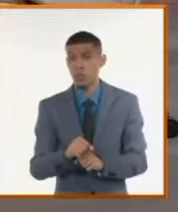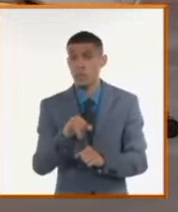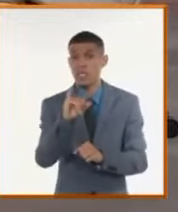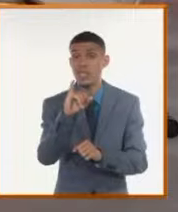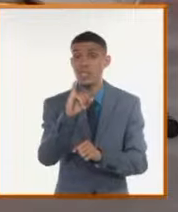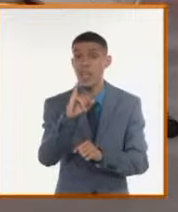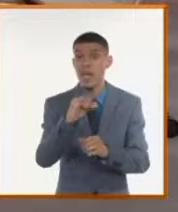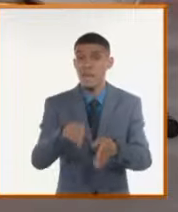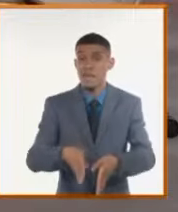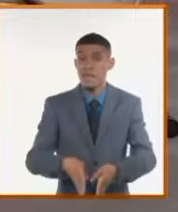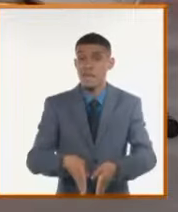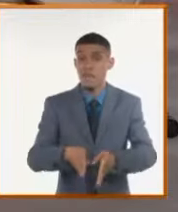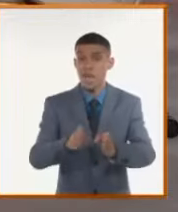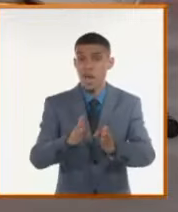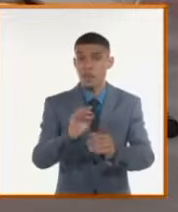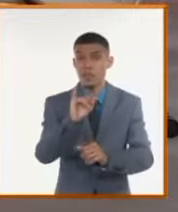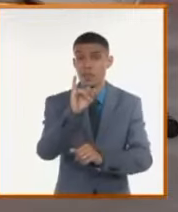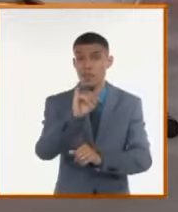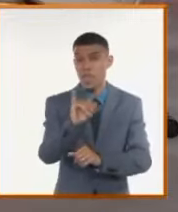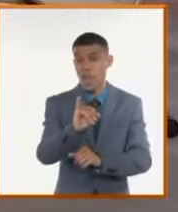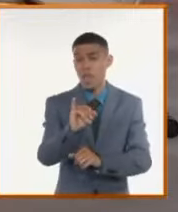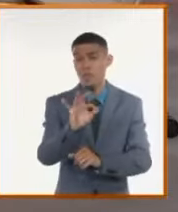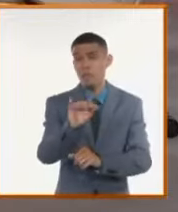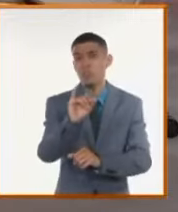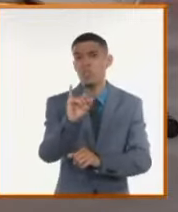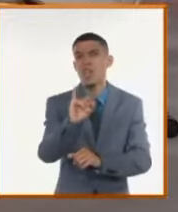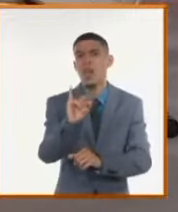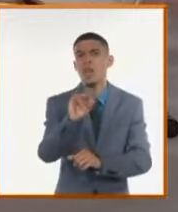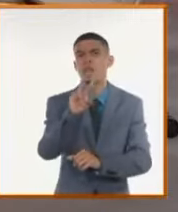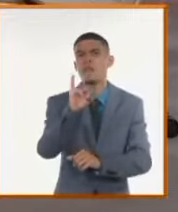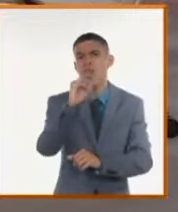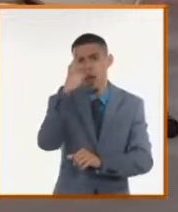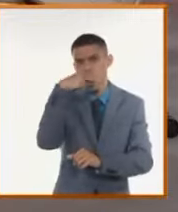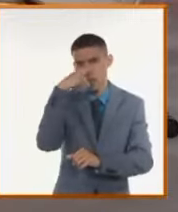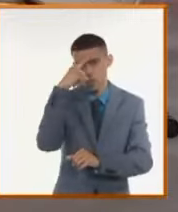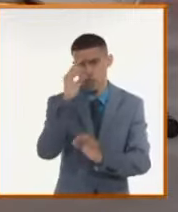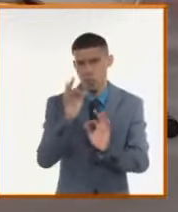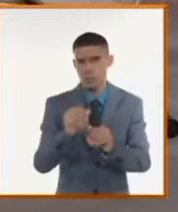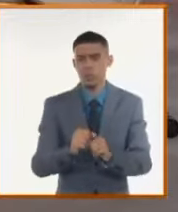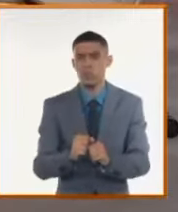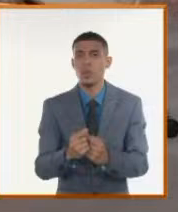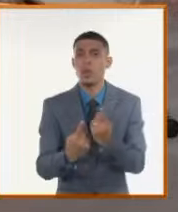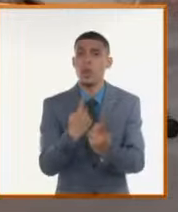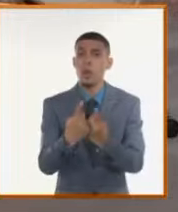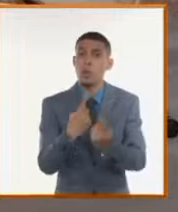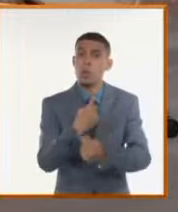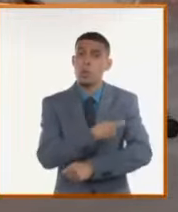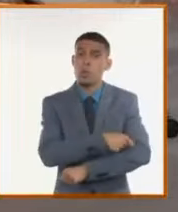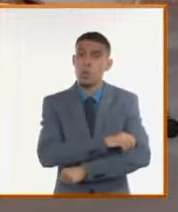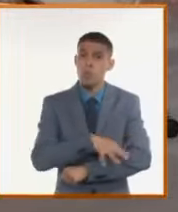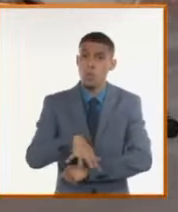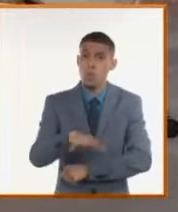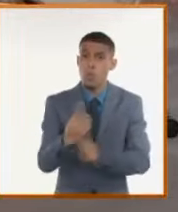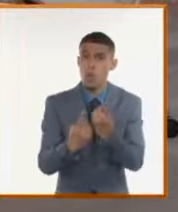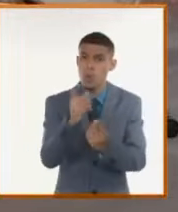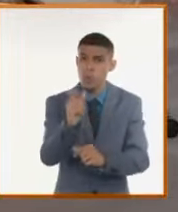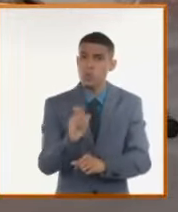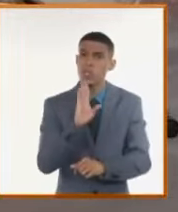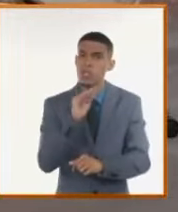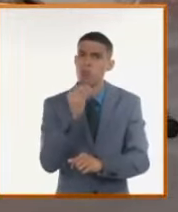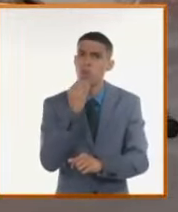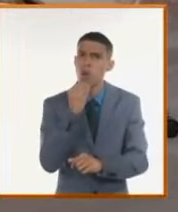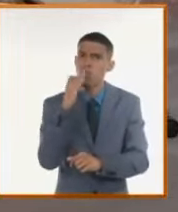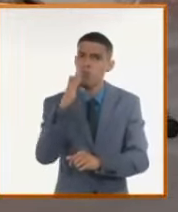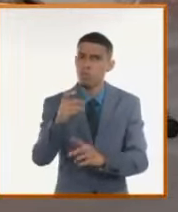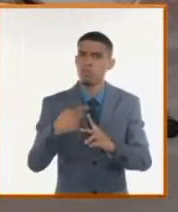tuviéramos seis vías eh Y el que habla de recuperar los que hablan de recuperar eh lugares que en algún momento